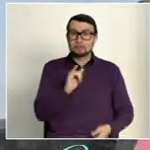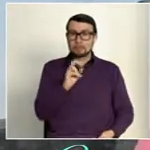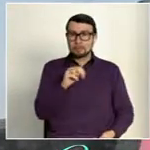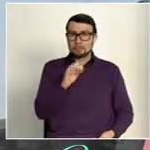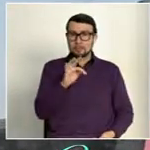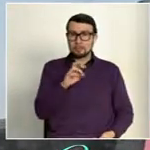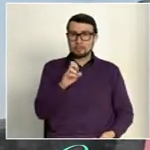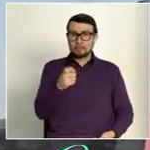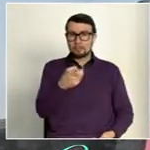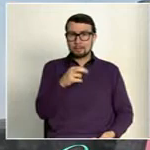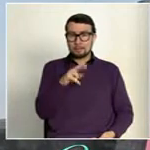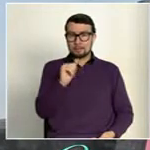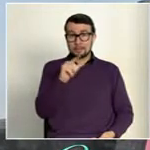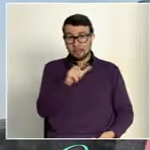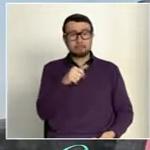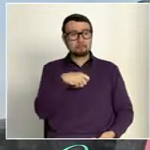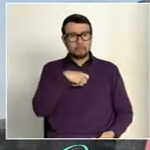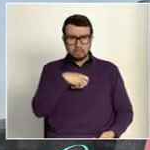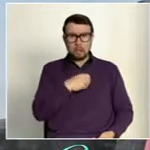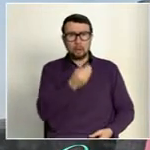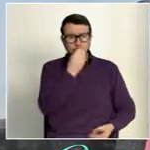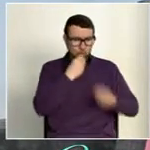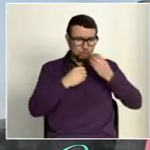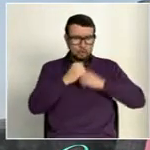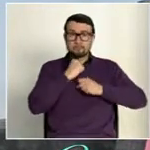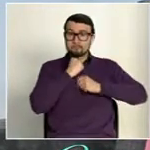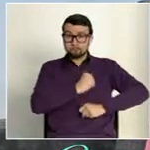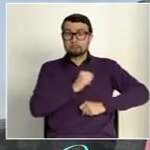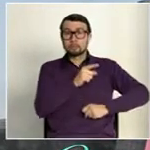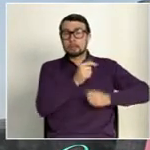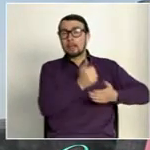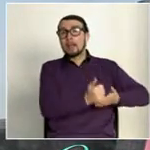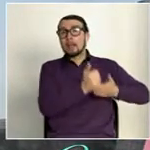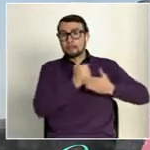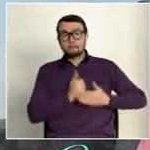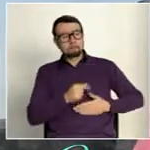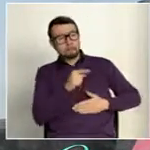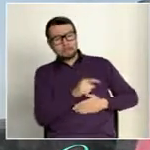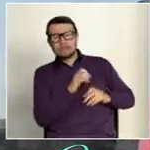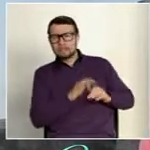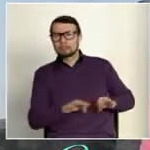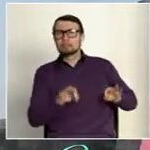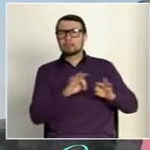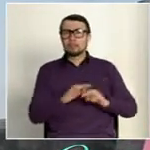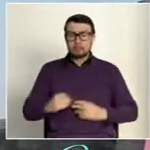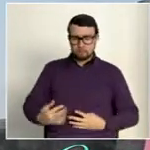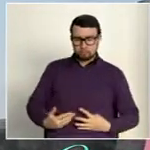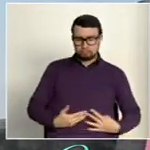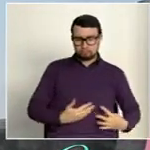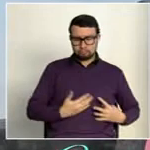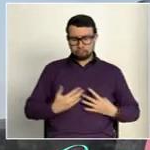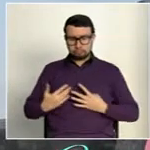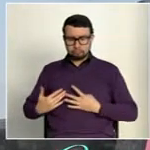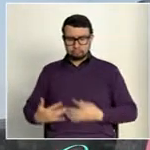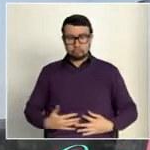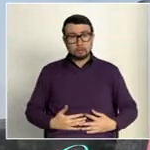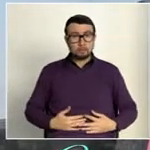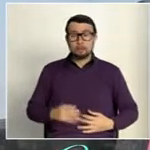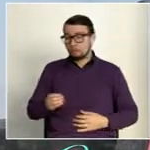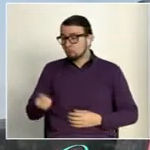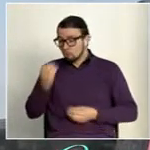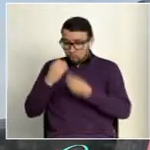mantiene otros nutrientes y son muy importantes también para la flora intestinal, porque comiendo muchos